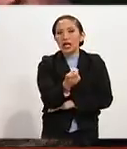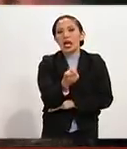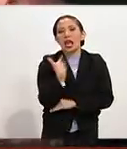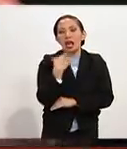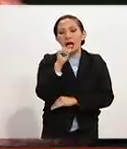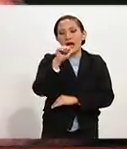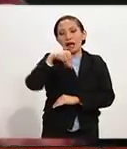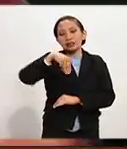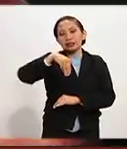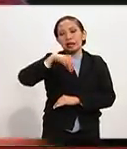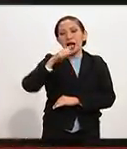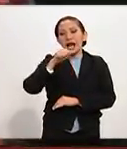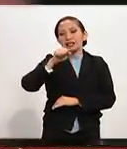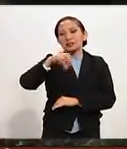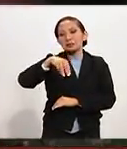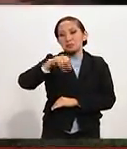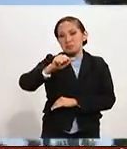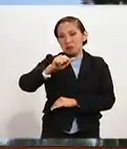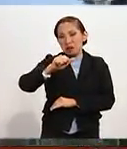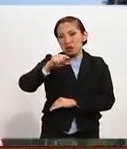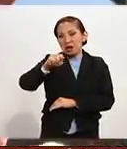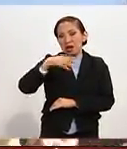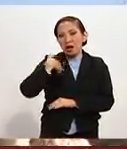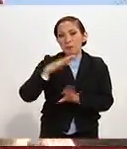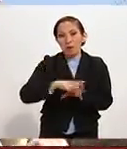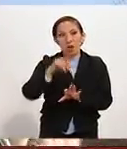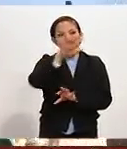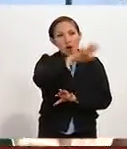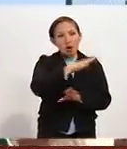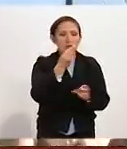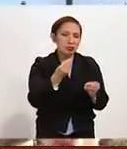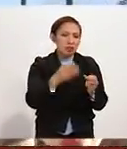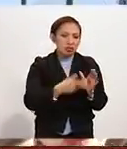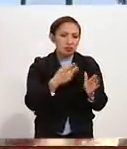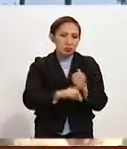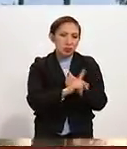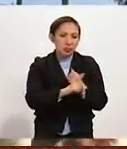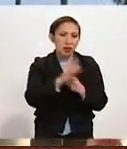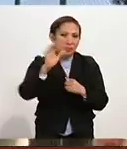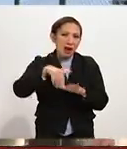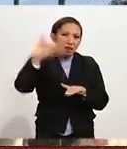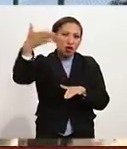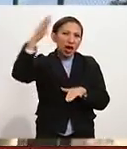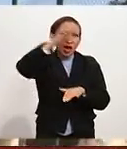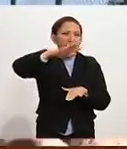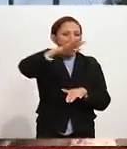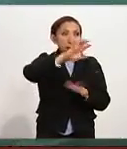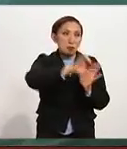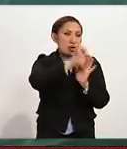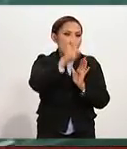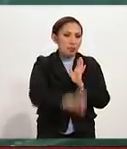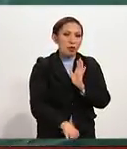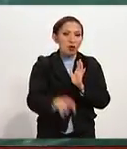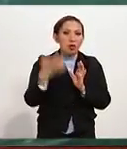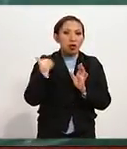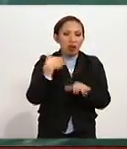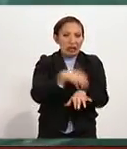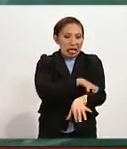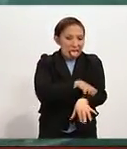el asma está generada sobre todo por agresores, muchos agresores que pueden venir del medio externo, como